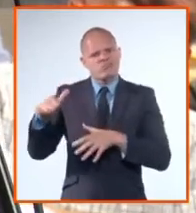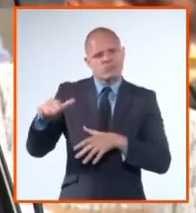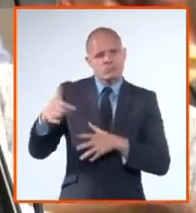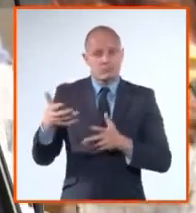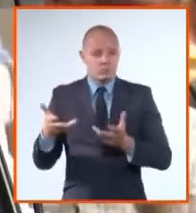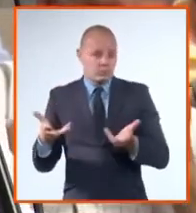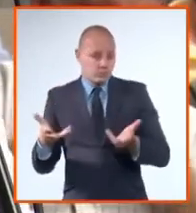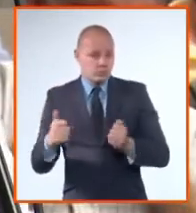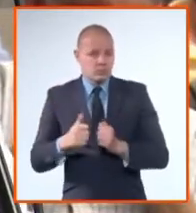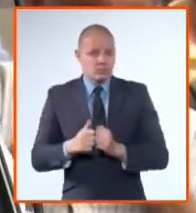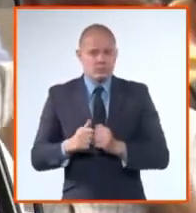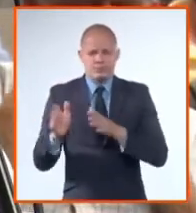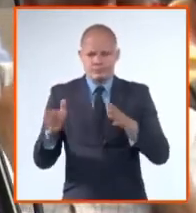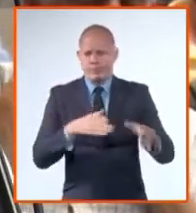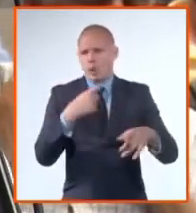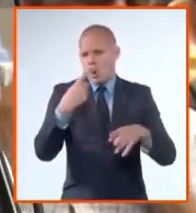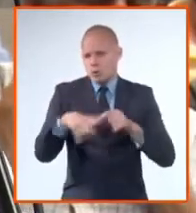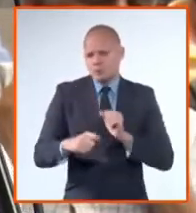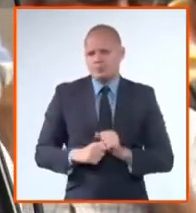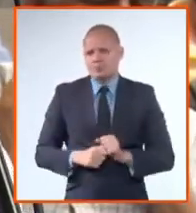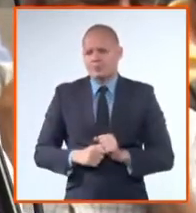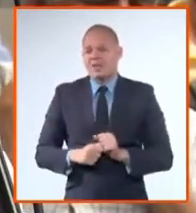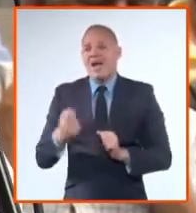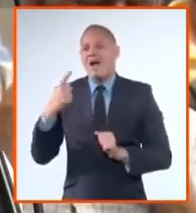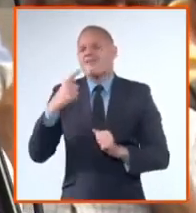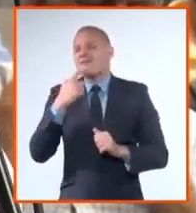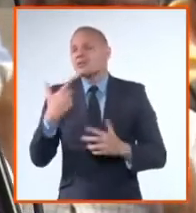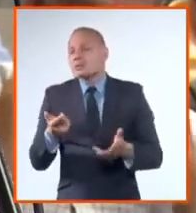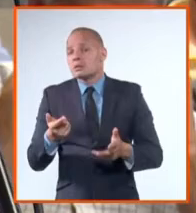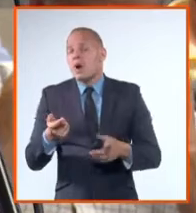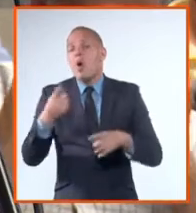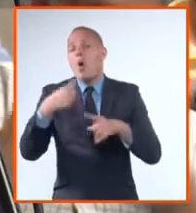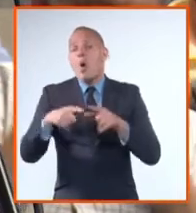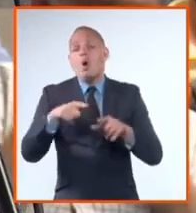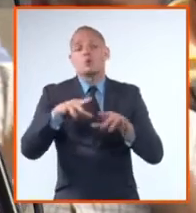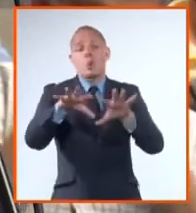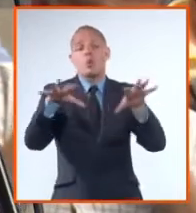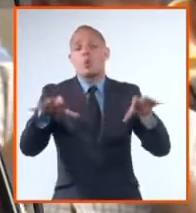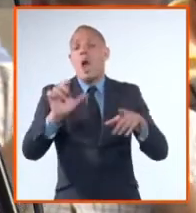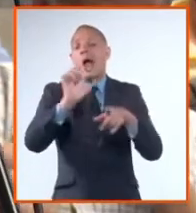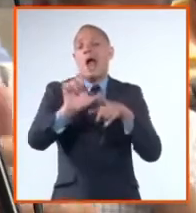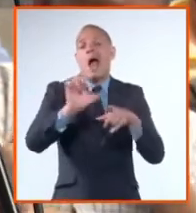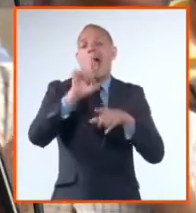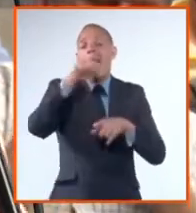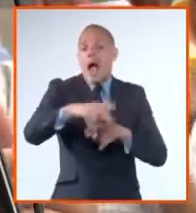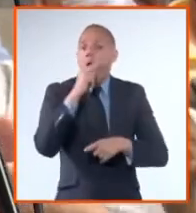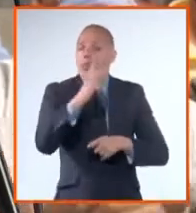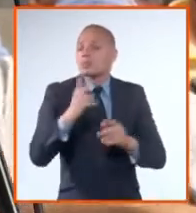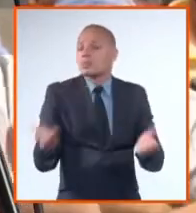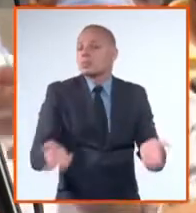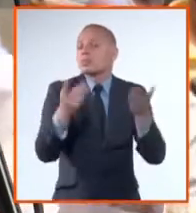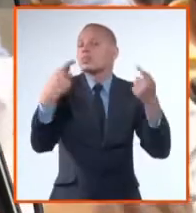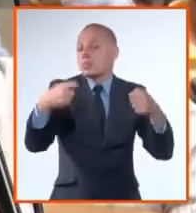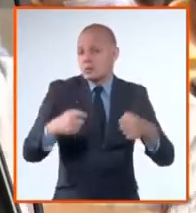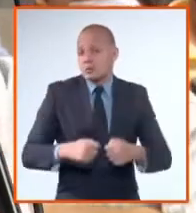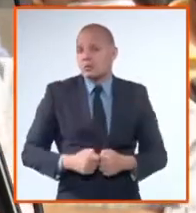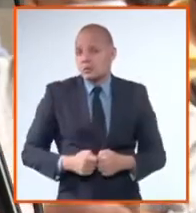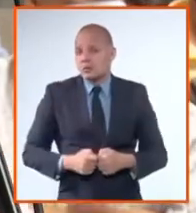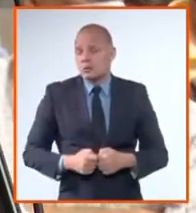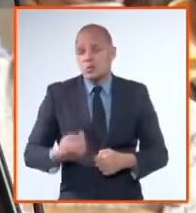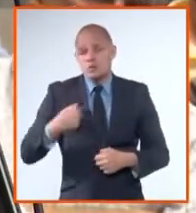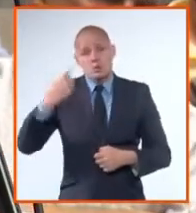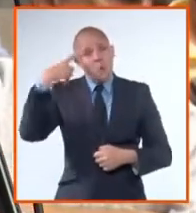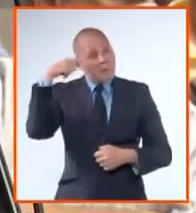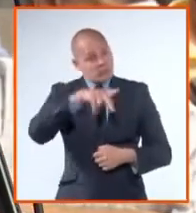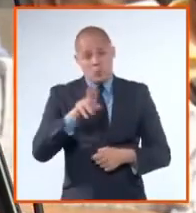aspecto, el tema del desarrollo rural. El tema de las comunidades rurales es una cuestión a que nosotros apreciamos debe darse un